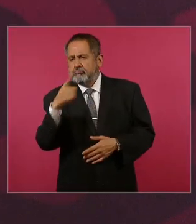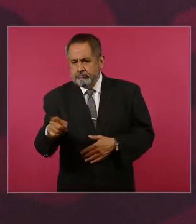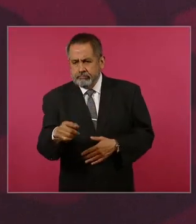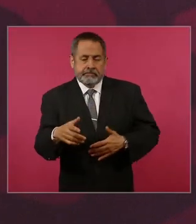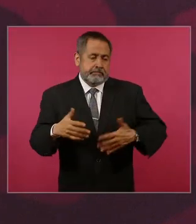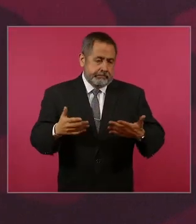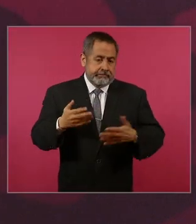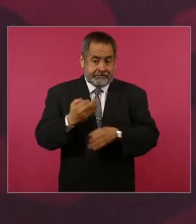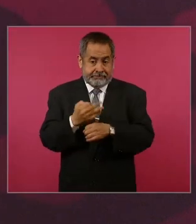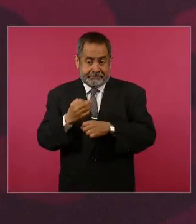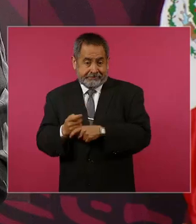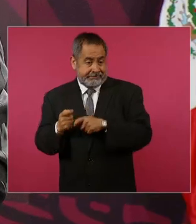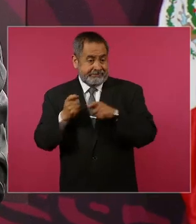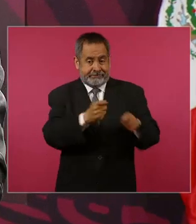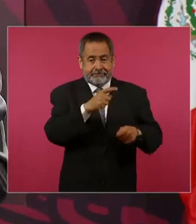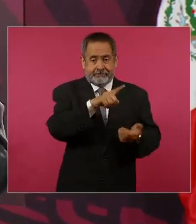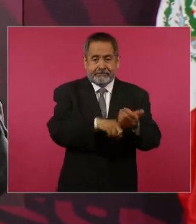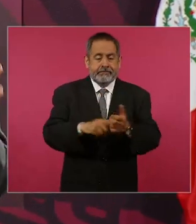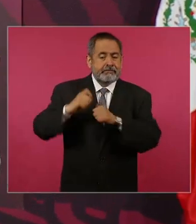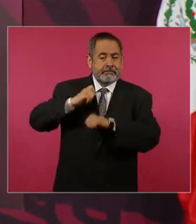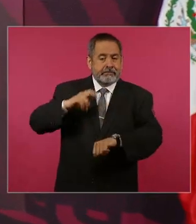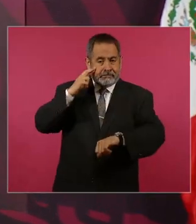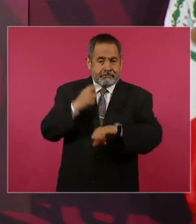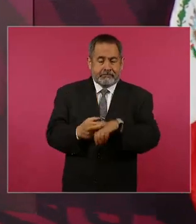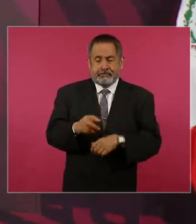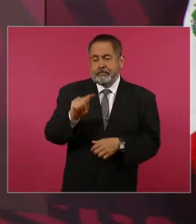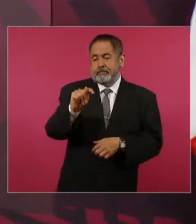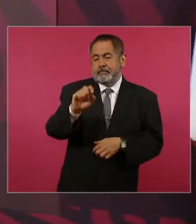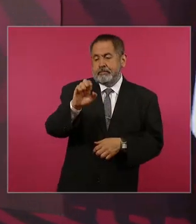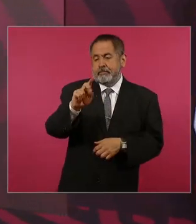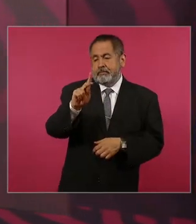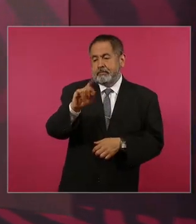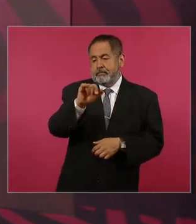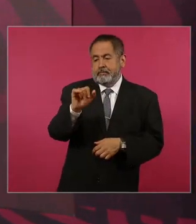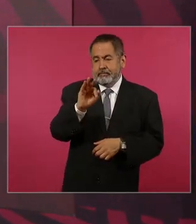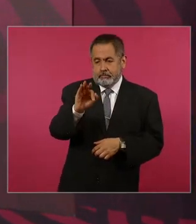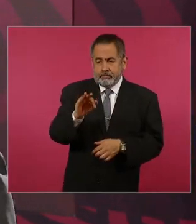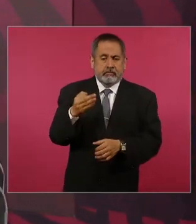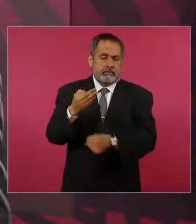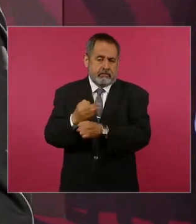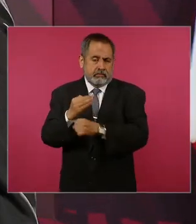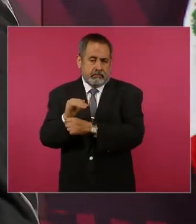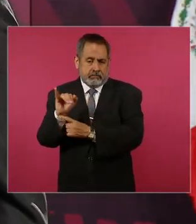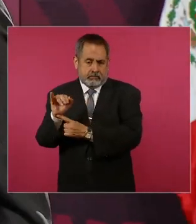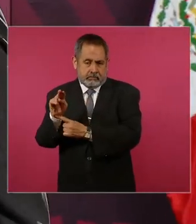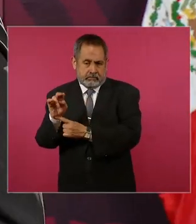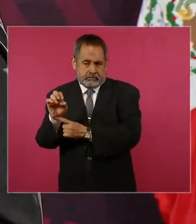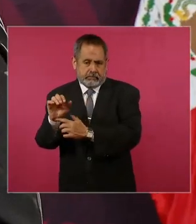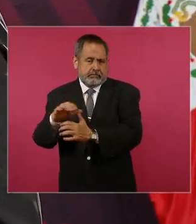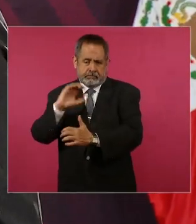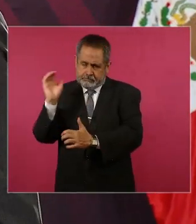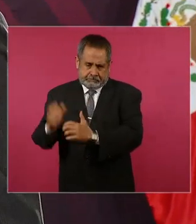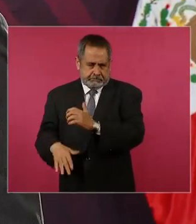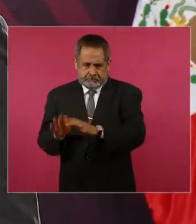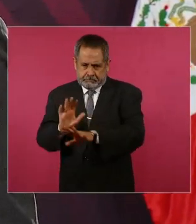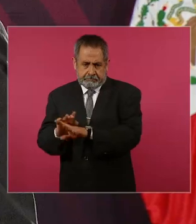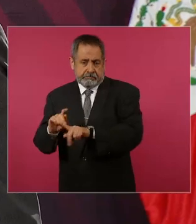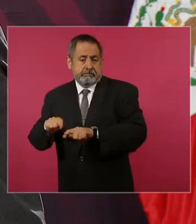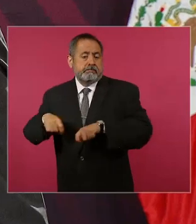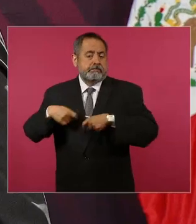Electoral, ya pasa de el INE al Tribunal